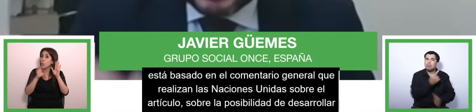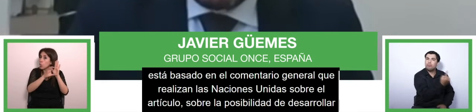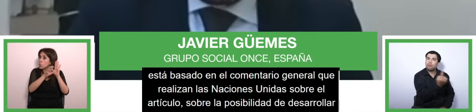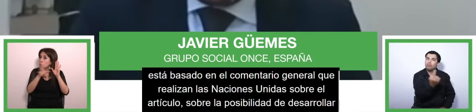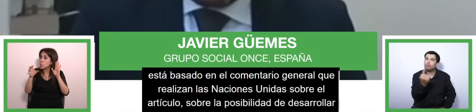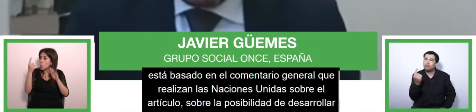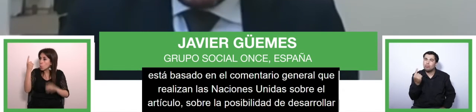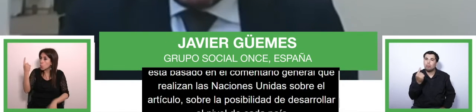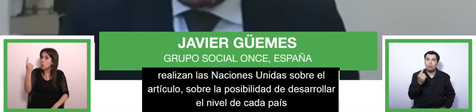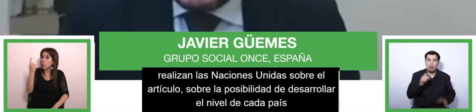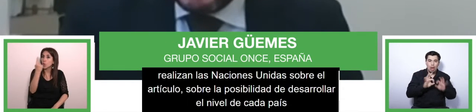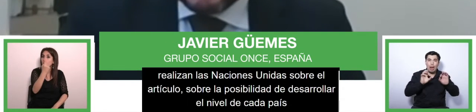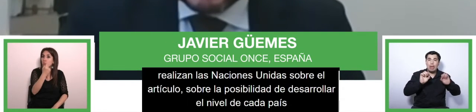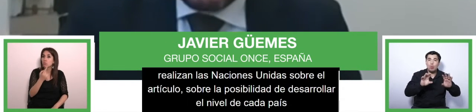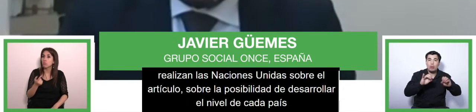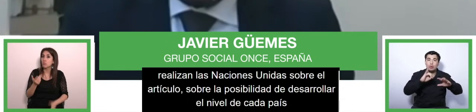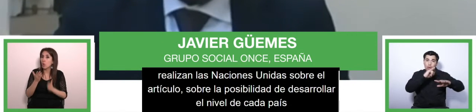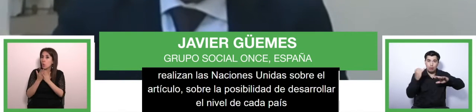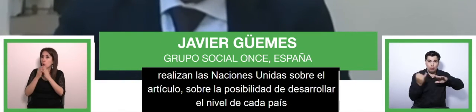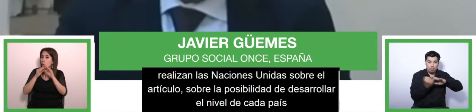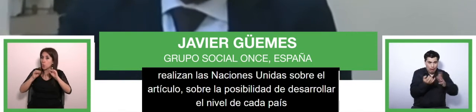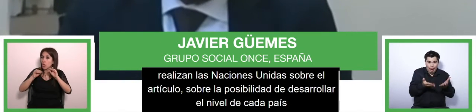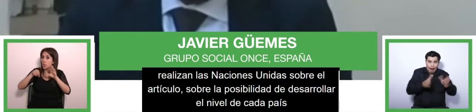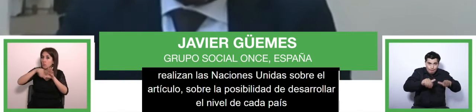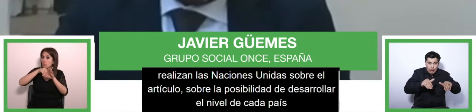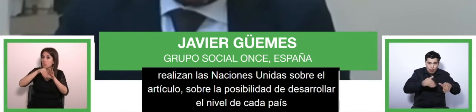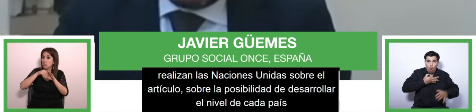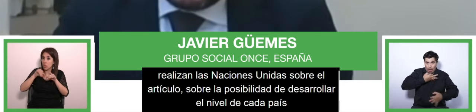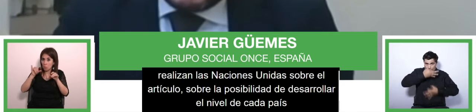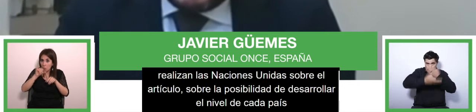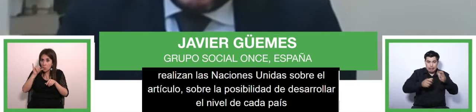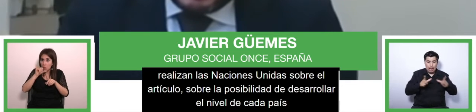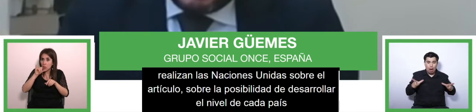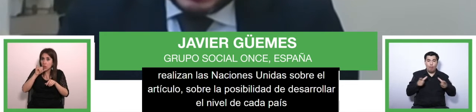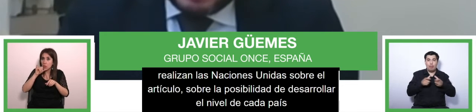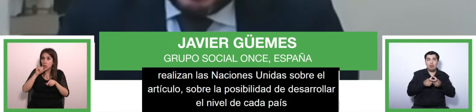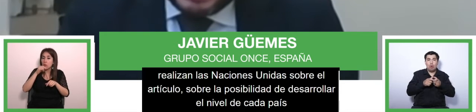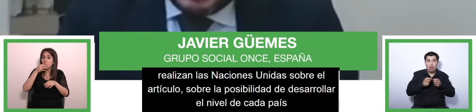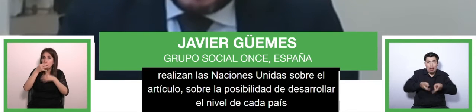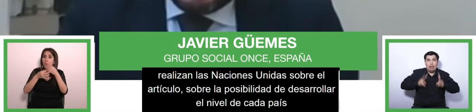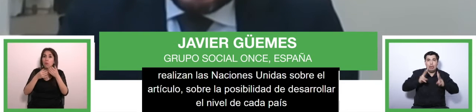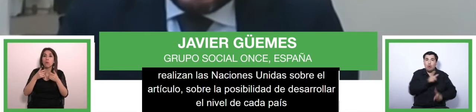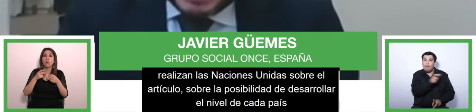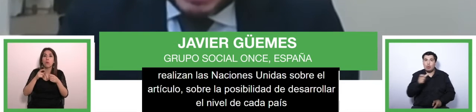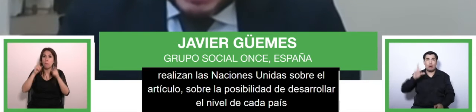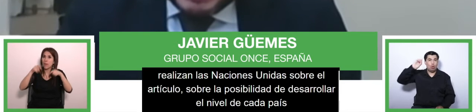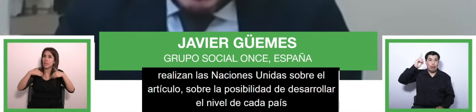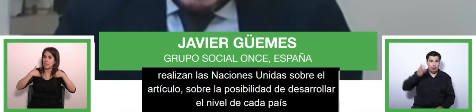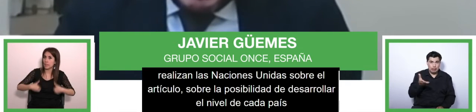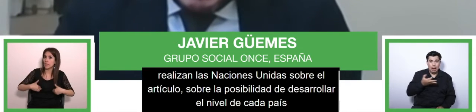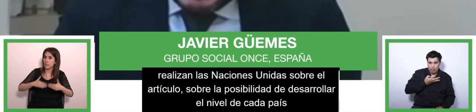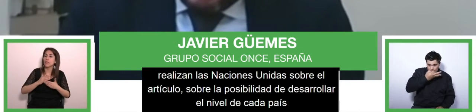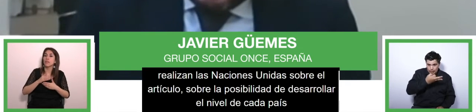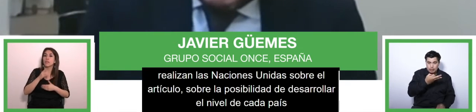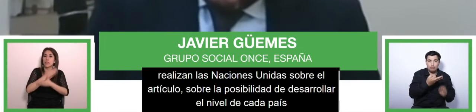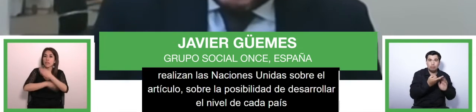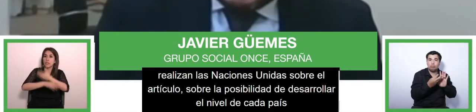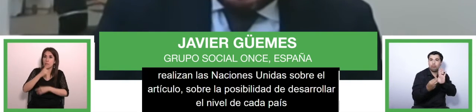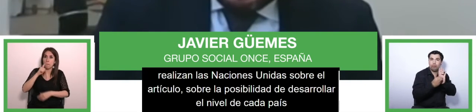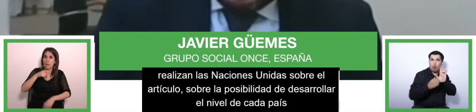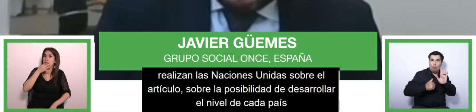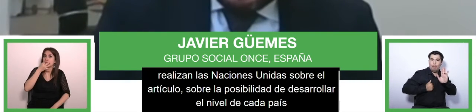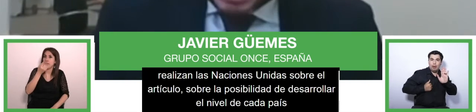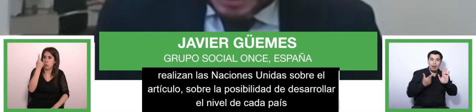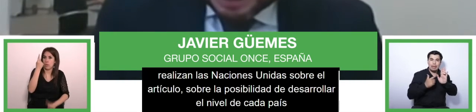la educación inclusiva, tal y como lo establece la Convención sobre los Derechos de las Personas con Discapacidad, en ese artículo